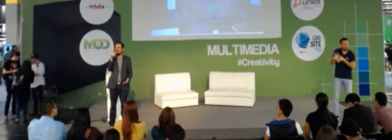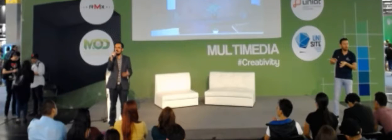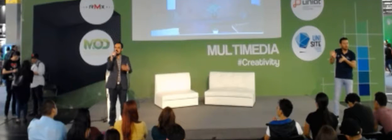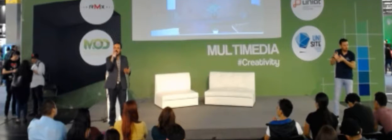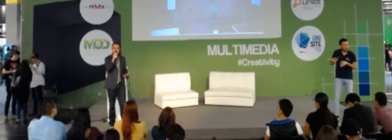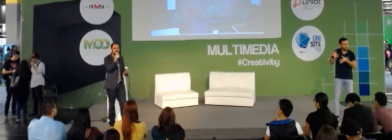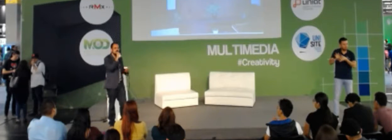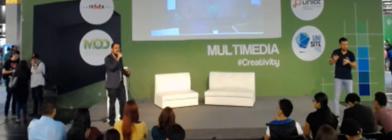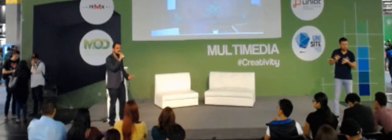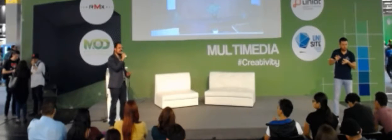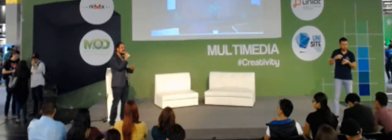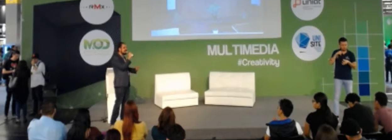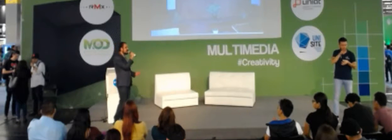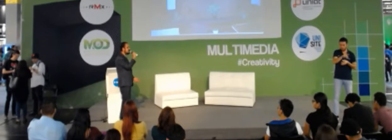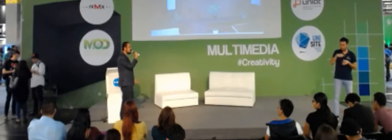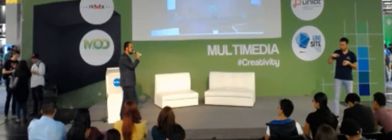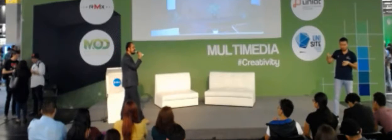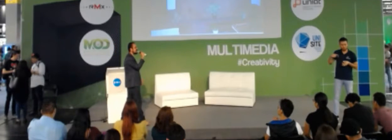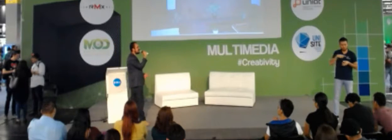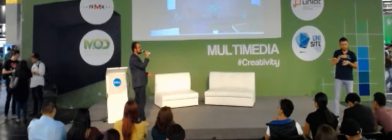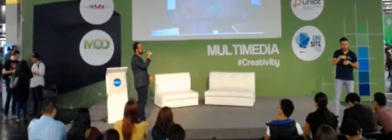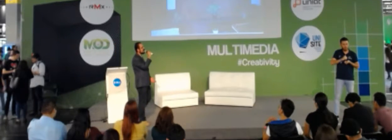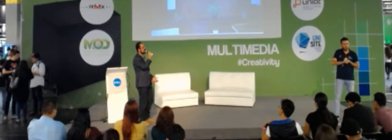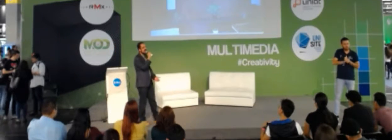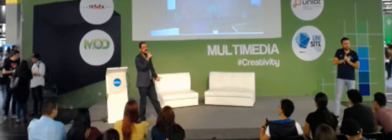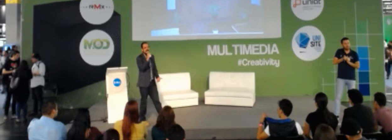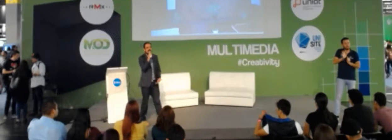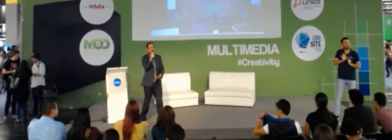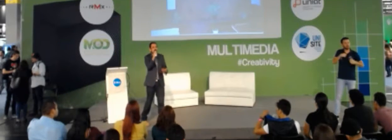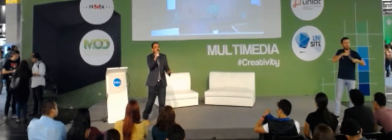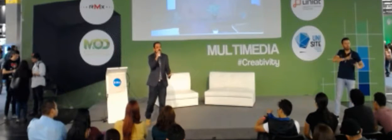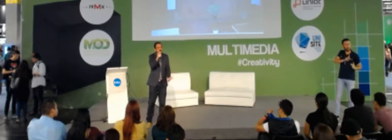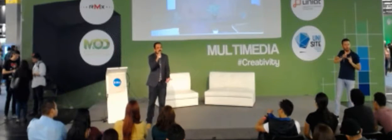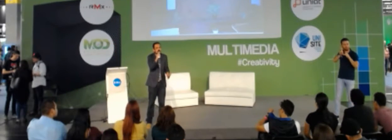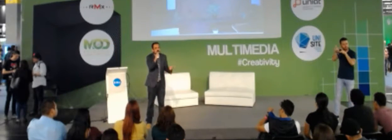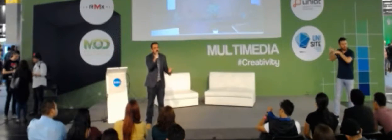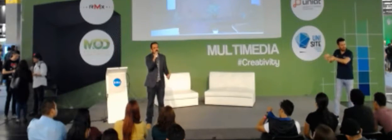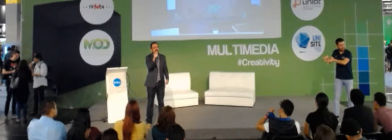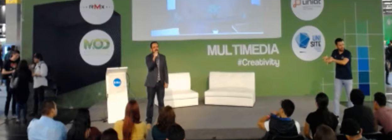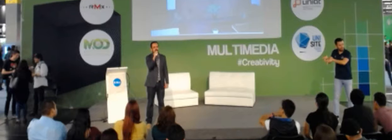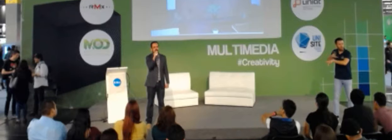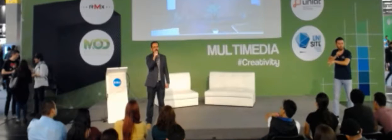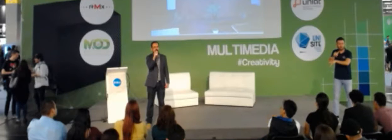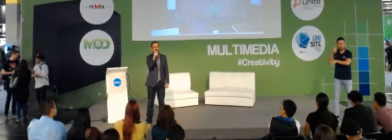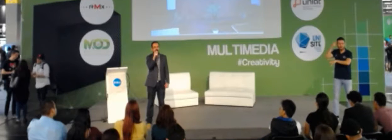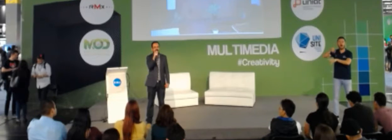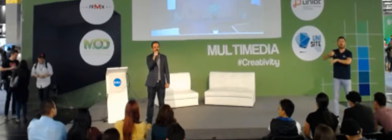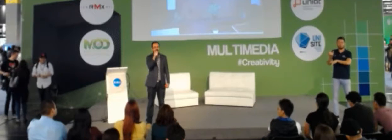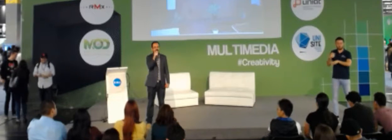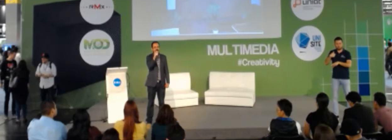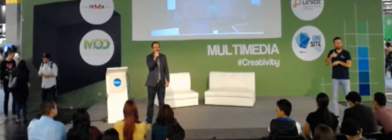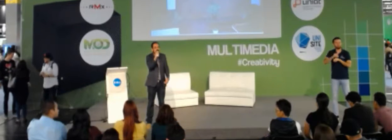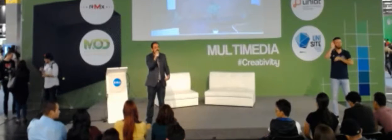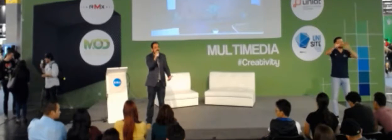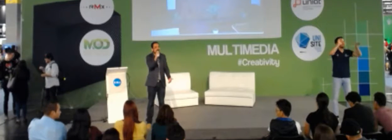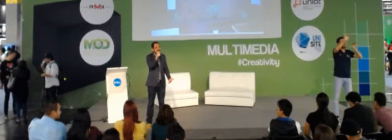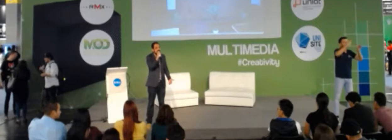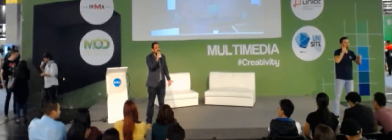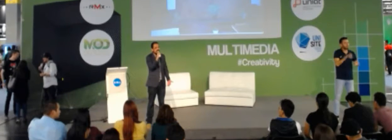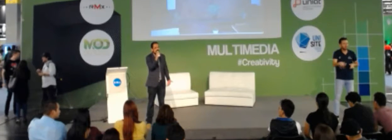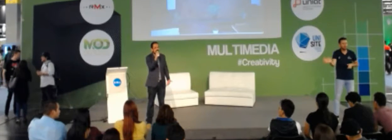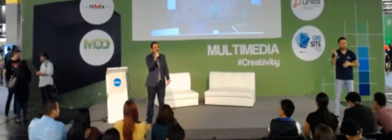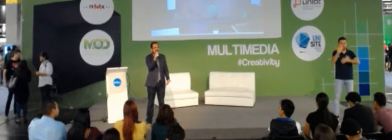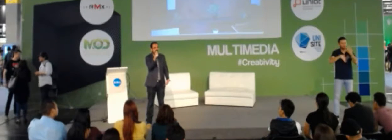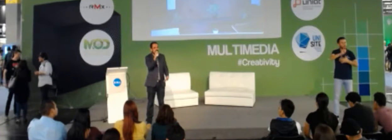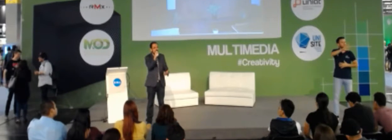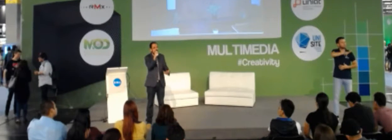Y valorando ese puente y esa gran oportunidad que la vida nos da, queremos compartir con el mundo esto. La lengua de señas